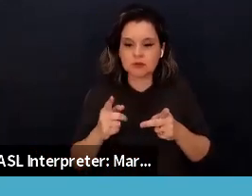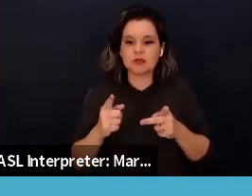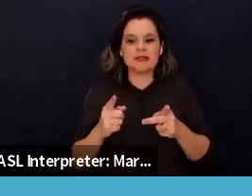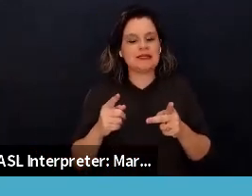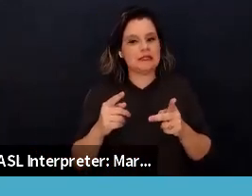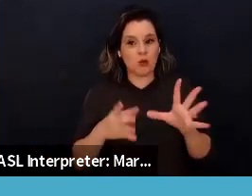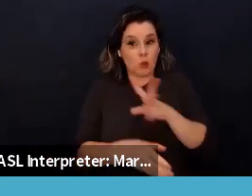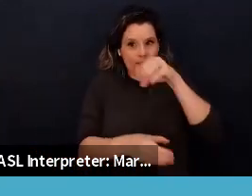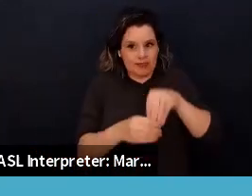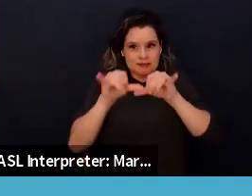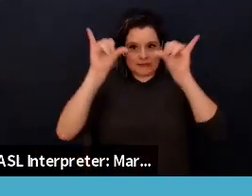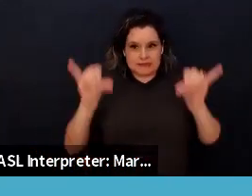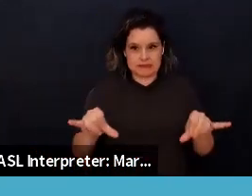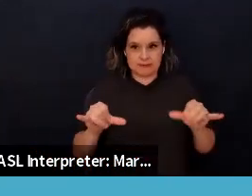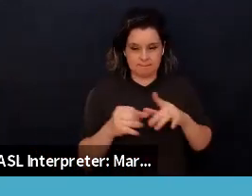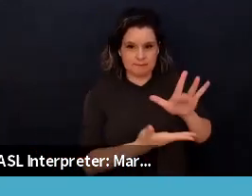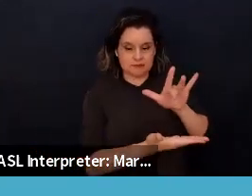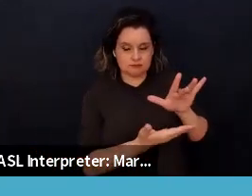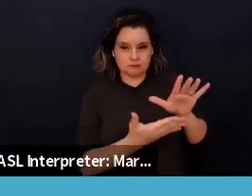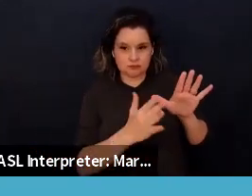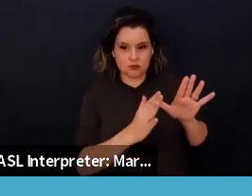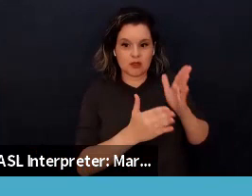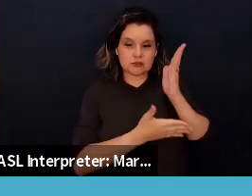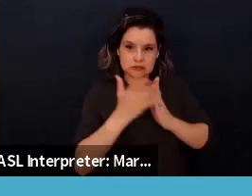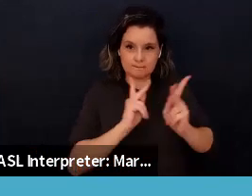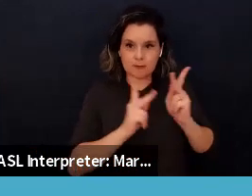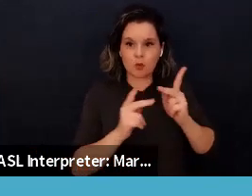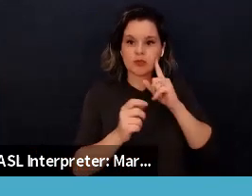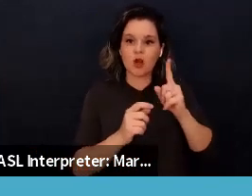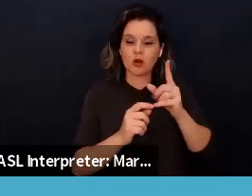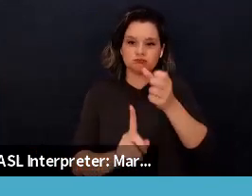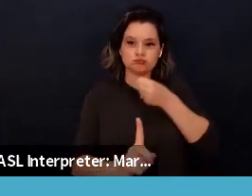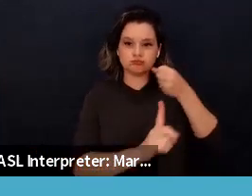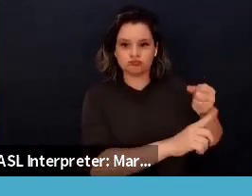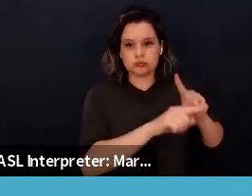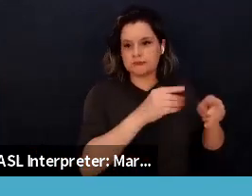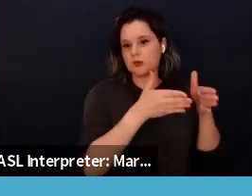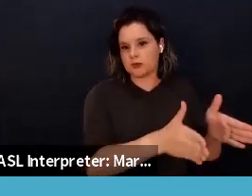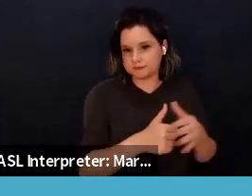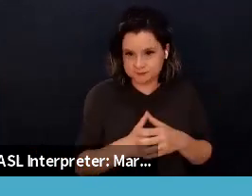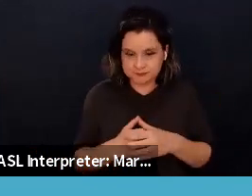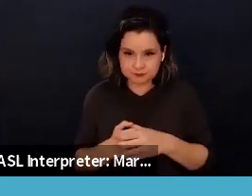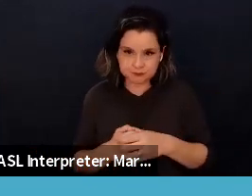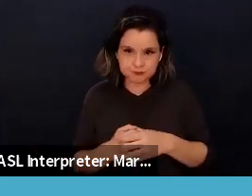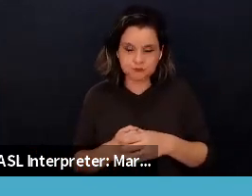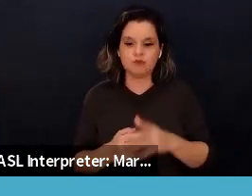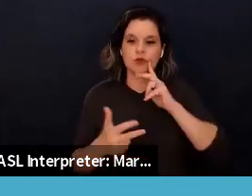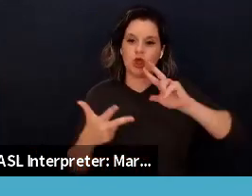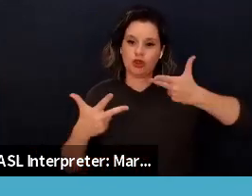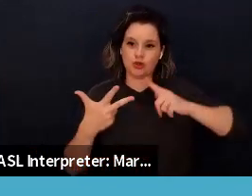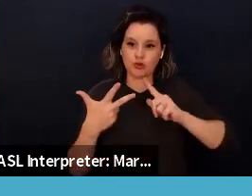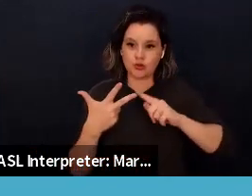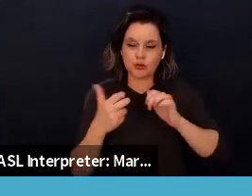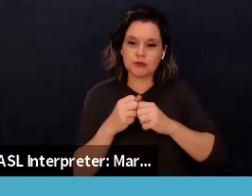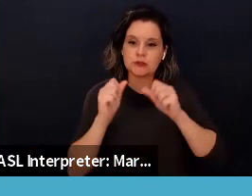dentro del sistema de detención vemos gente detenida de varias maneras. Y la tercera manera que